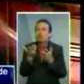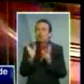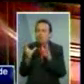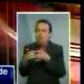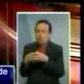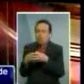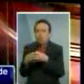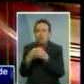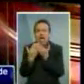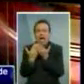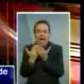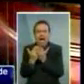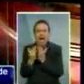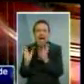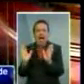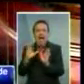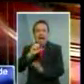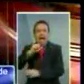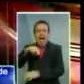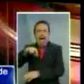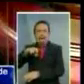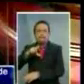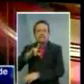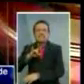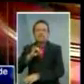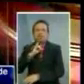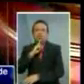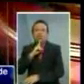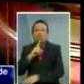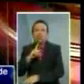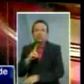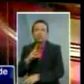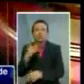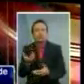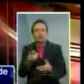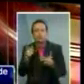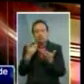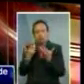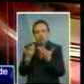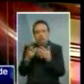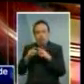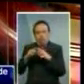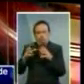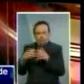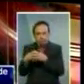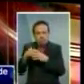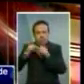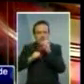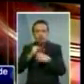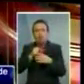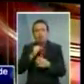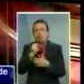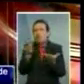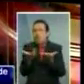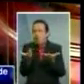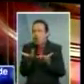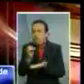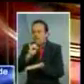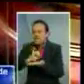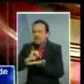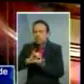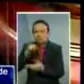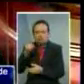movimiento Amplitud en términos electorales? ¿Van a pasar a ser una bancada? ¿Van a pasar a ser un partido? ¿Cómo es la